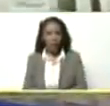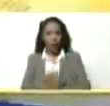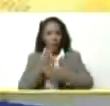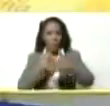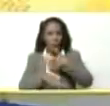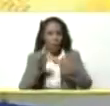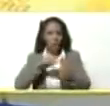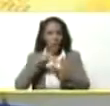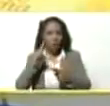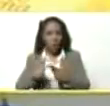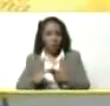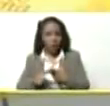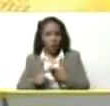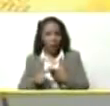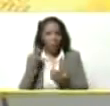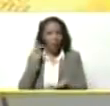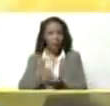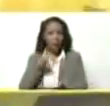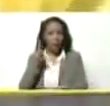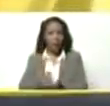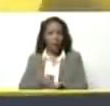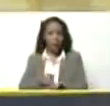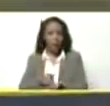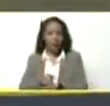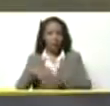Vamos entonces a incorporarnos a